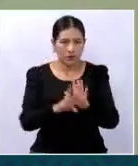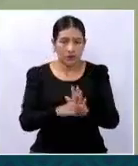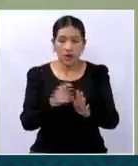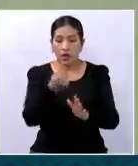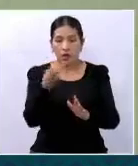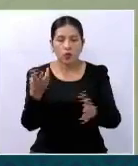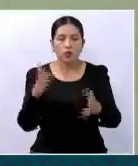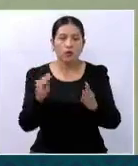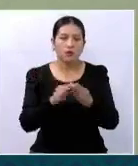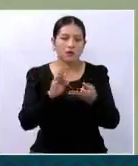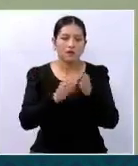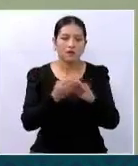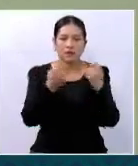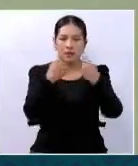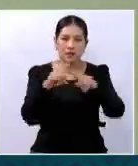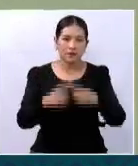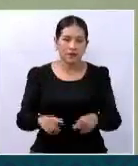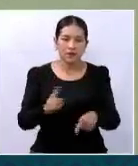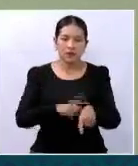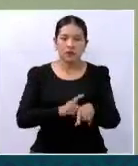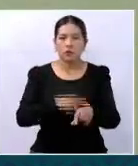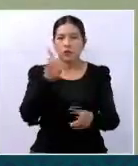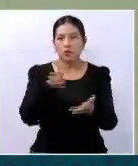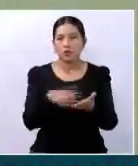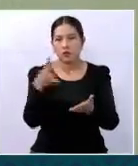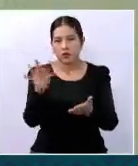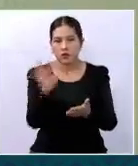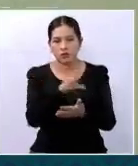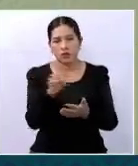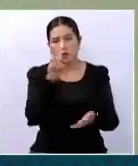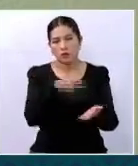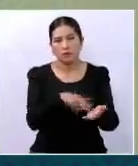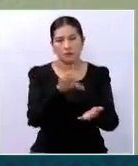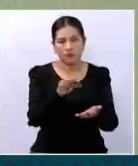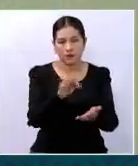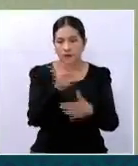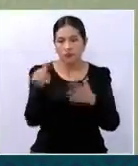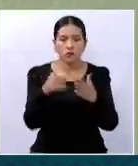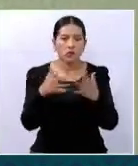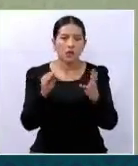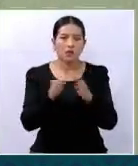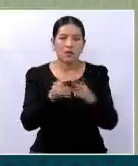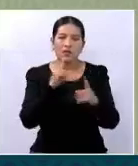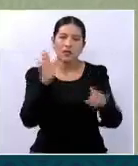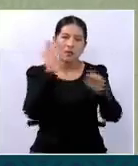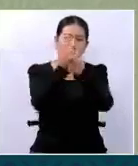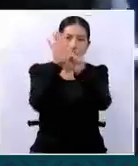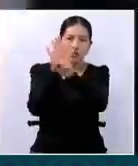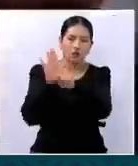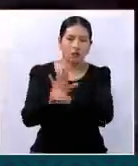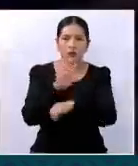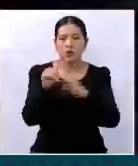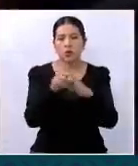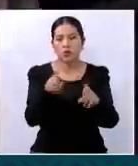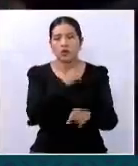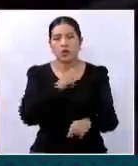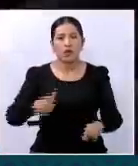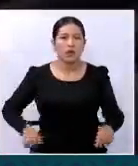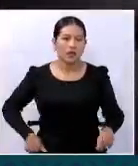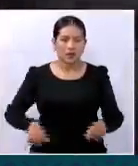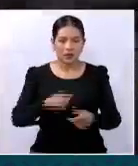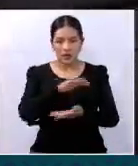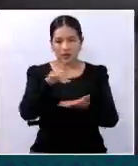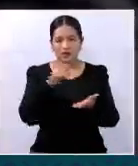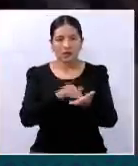en diferentes fechas durante el 2019 y 2020, incluyendo haber tapiado la alcaldía de Cercado, agredido y golpeado